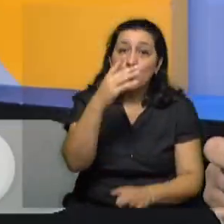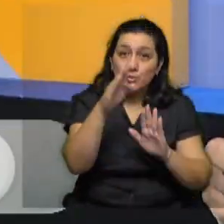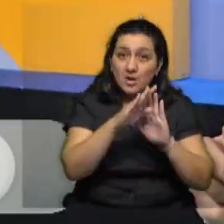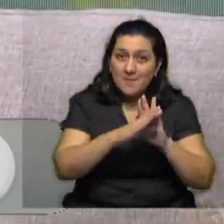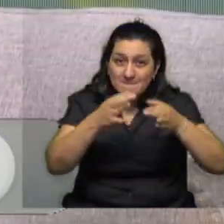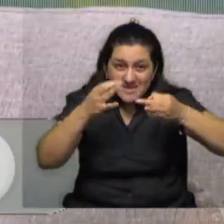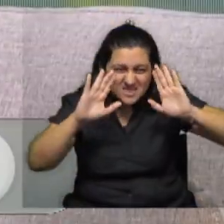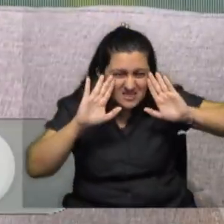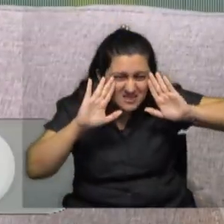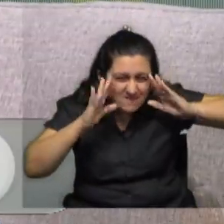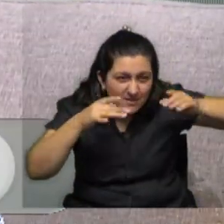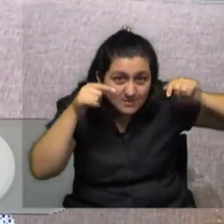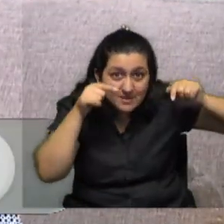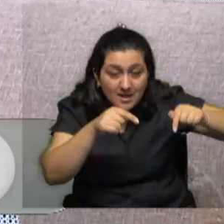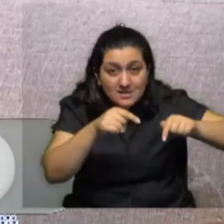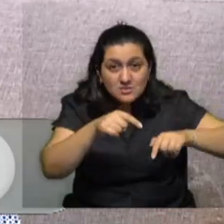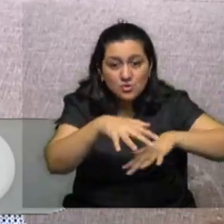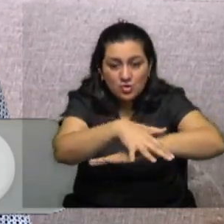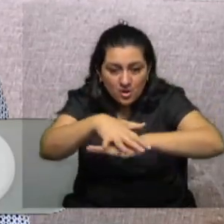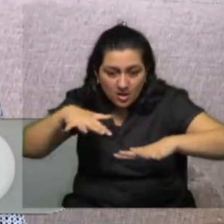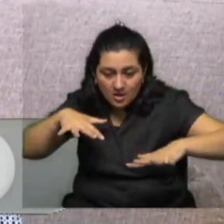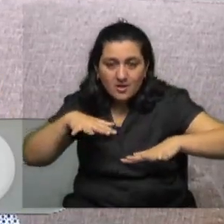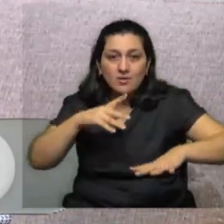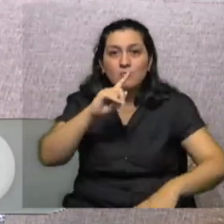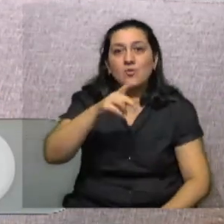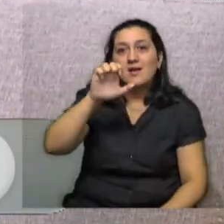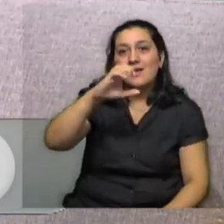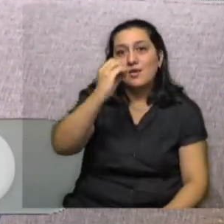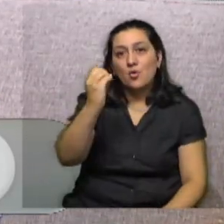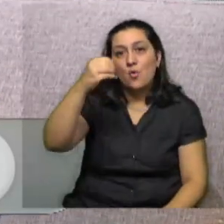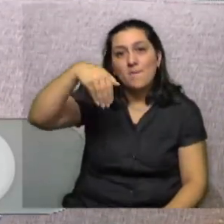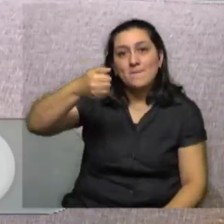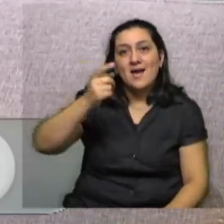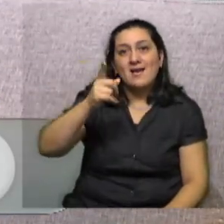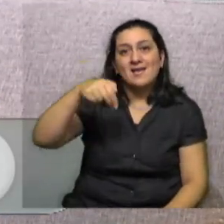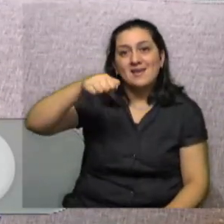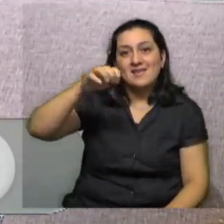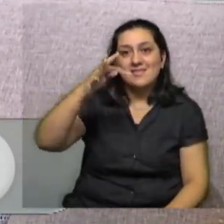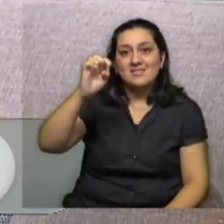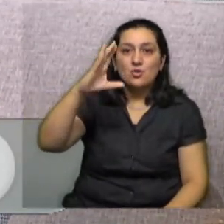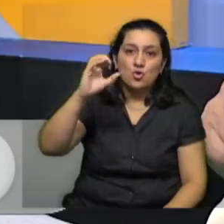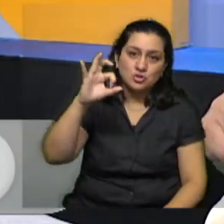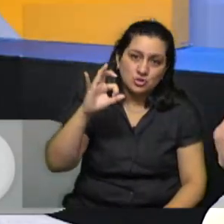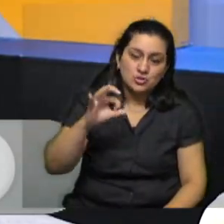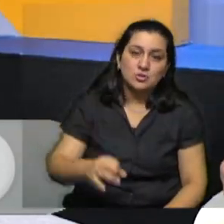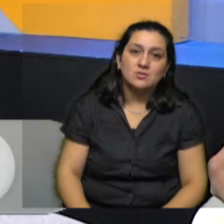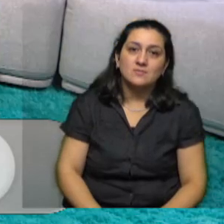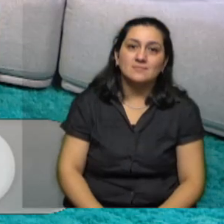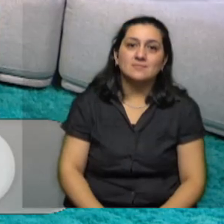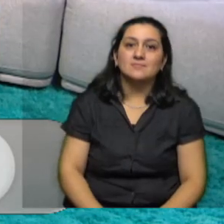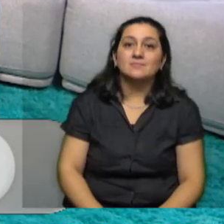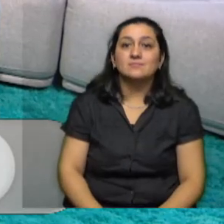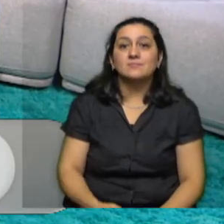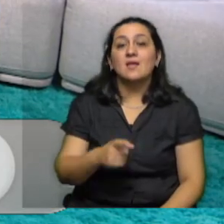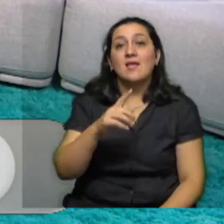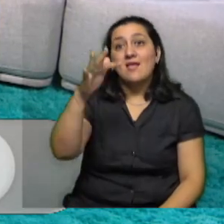ver. Sí, son la línea de la Tierra, campos magnéticos, geomagnéticos. Inevitables. Inevitables. Estás jugando en abanico.